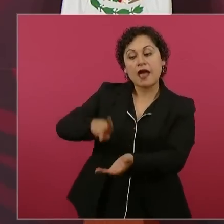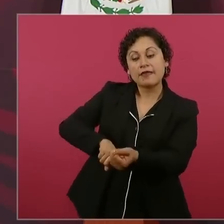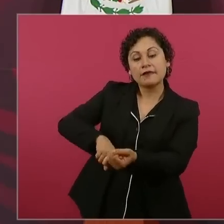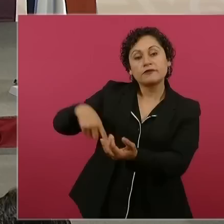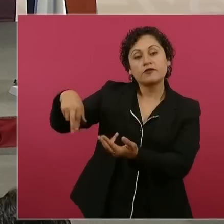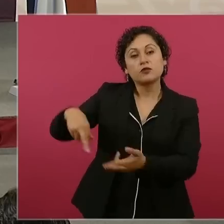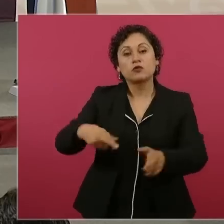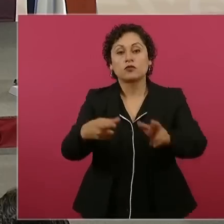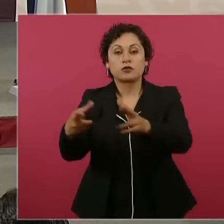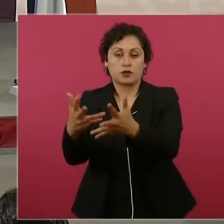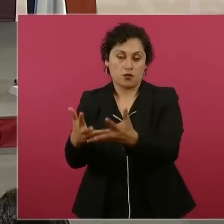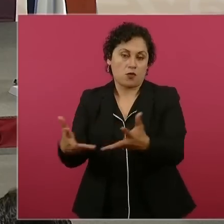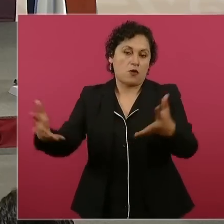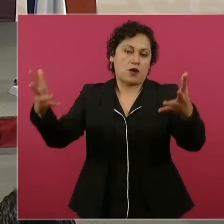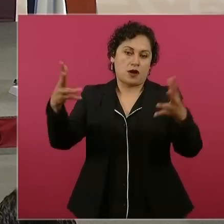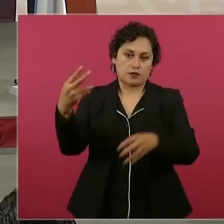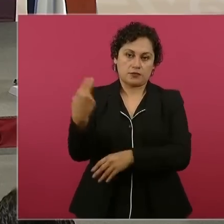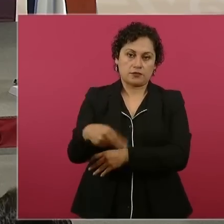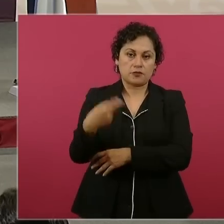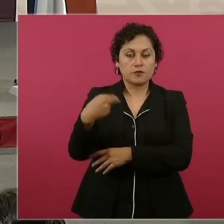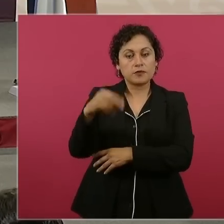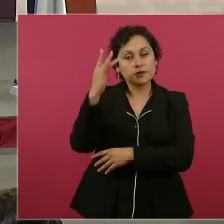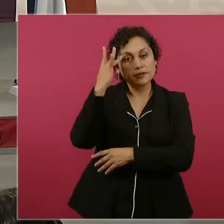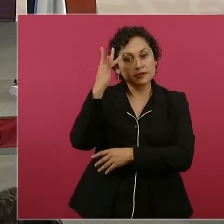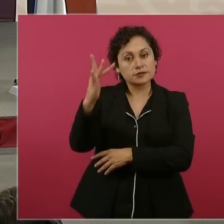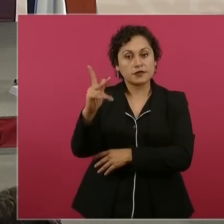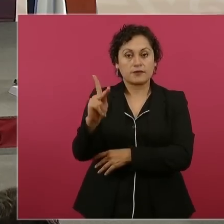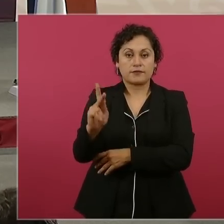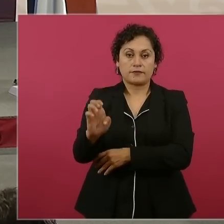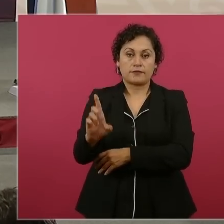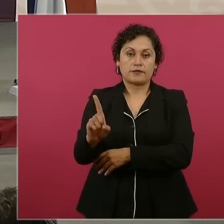grande que se llama San Pedro,